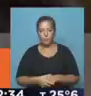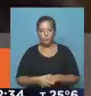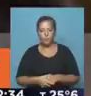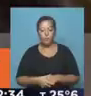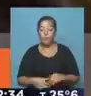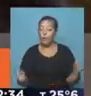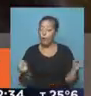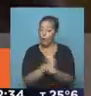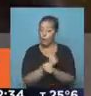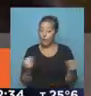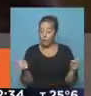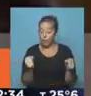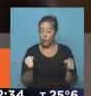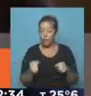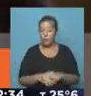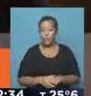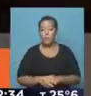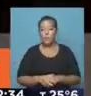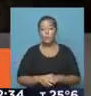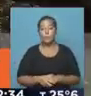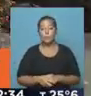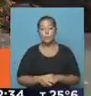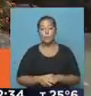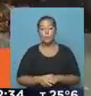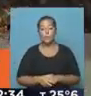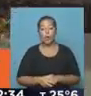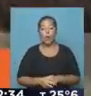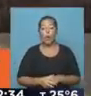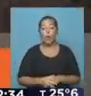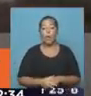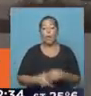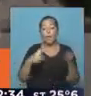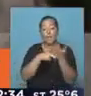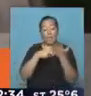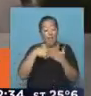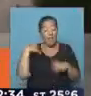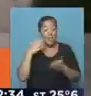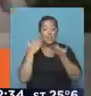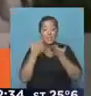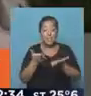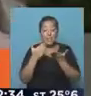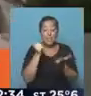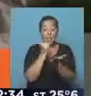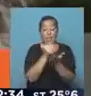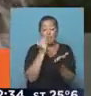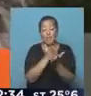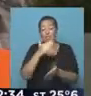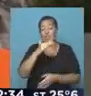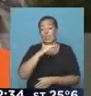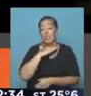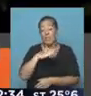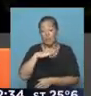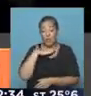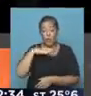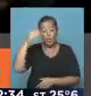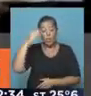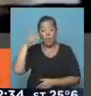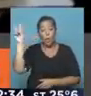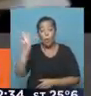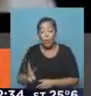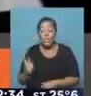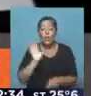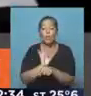confirmó Sun el fiscal general asistente de la división criminal en Washington la unidad de negocios de odebrecht funcionó en la